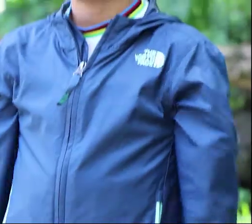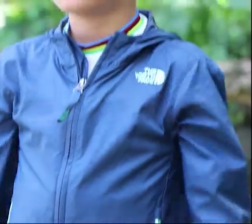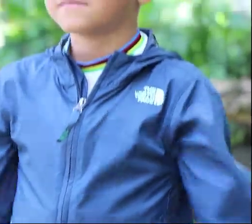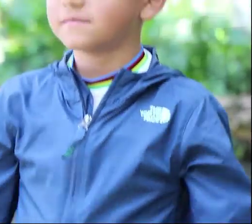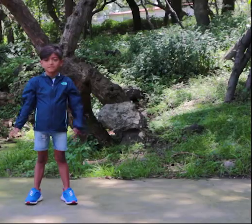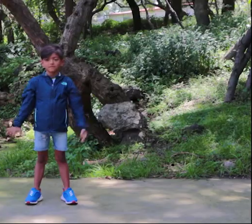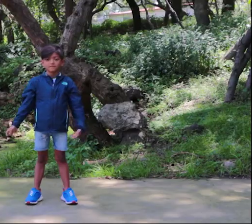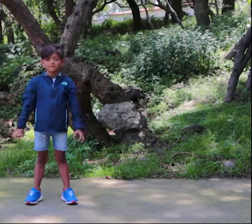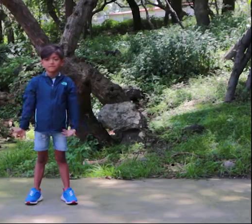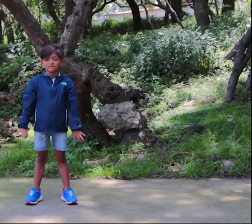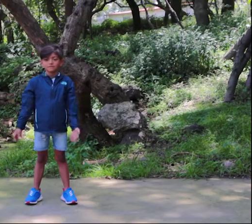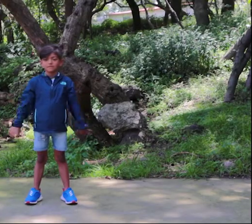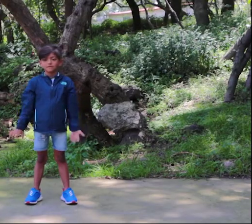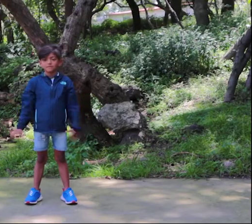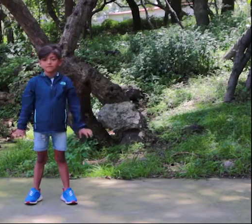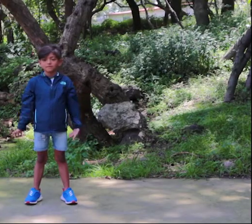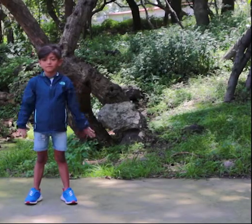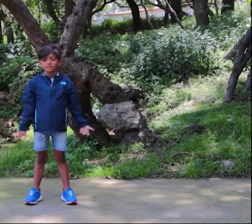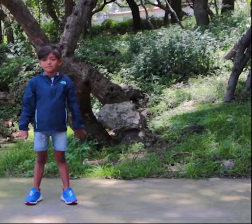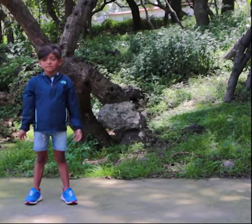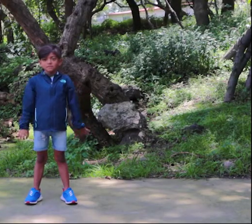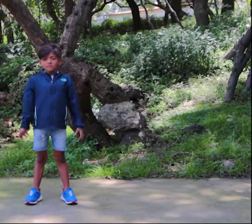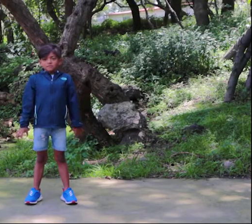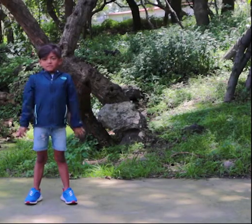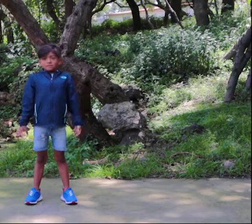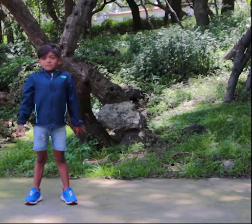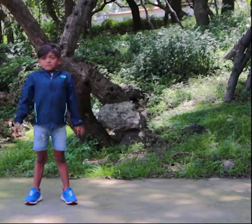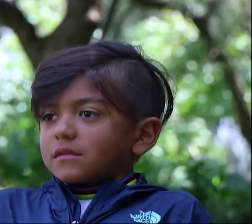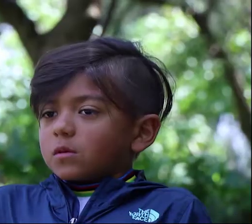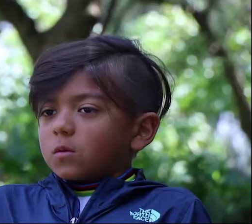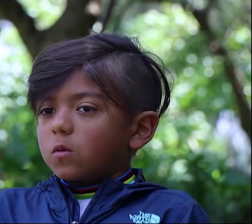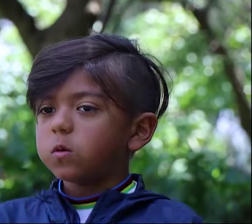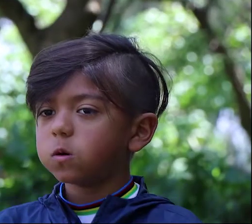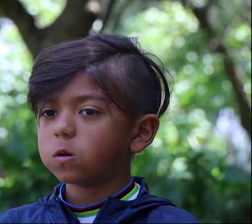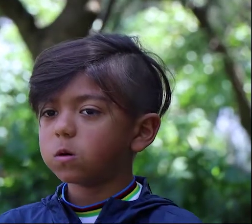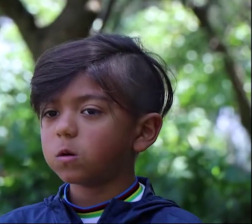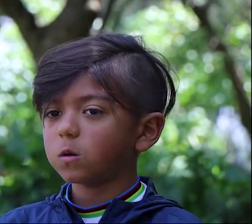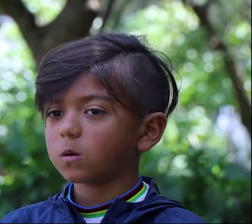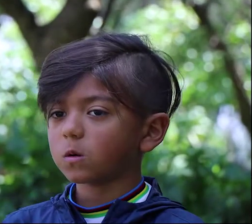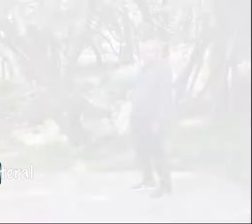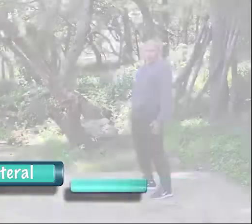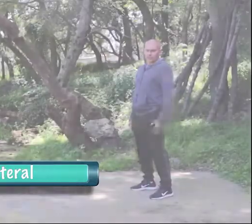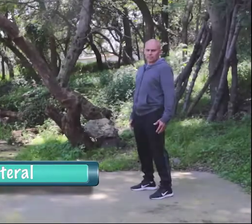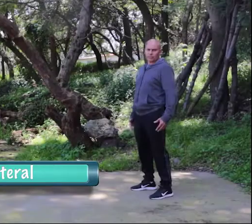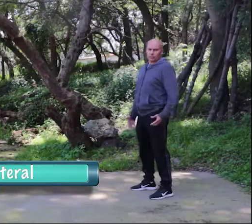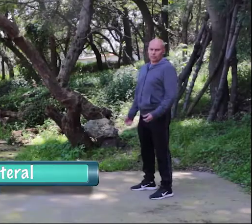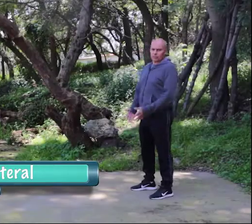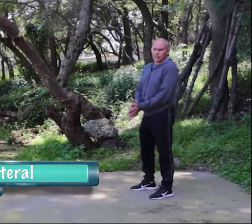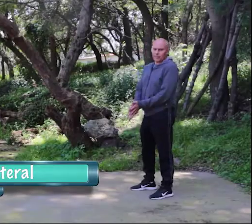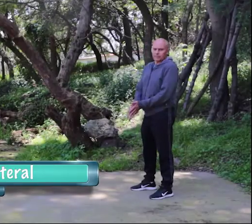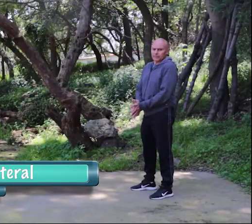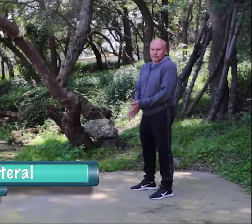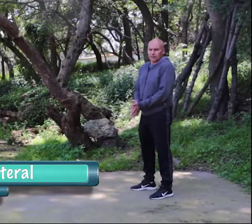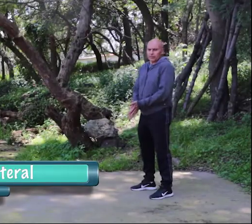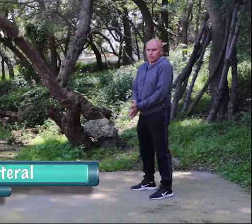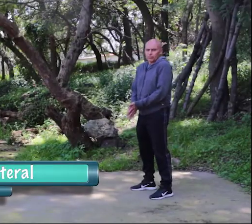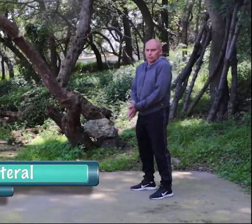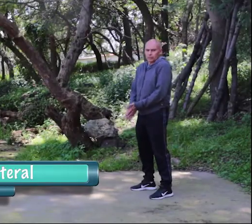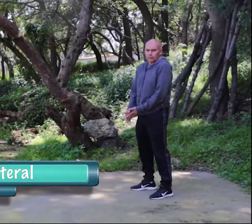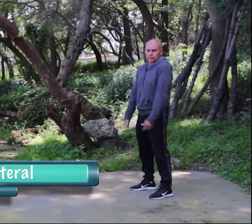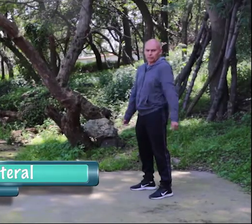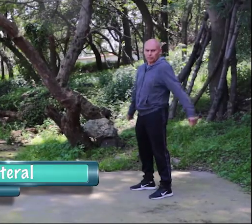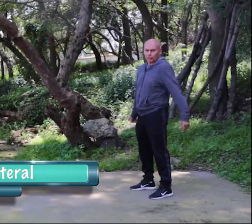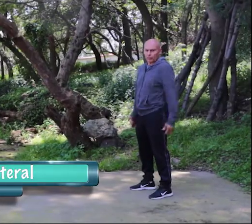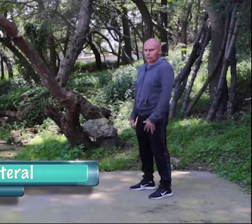nuestros brazos a descansar, respiramos, respiramos. Ahora en esta ocasión vamos a trabajar un